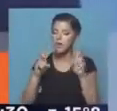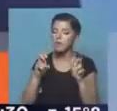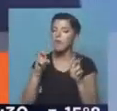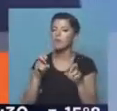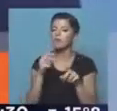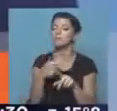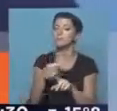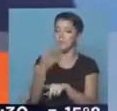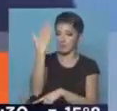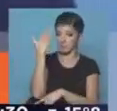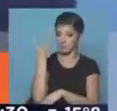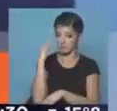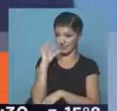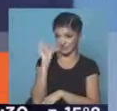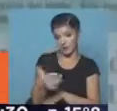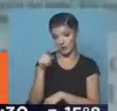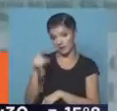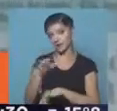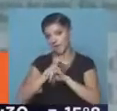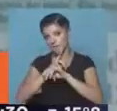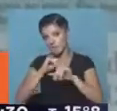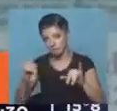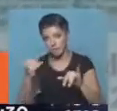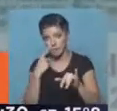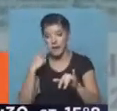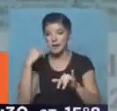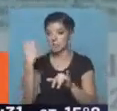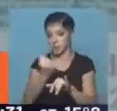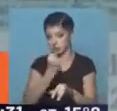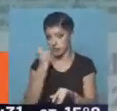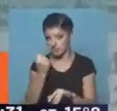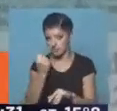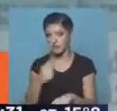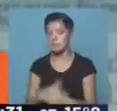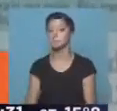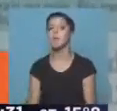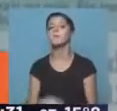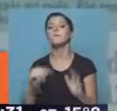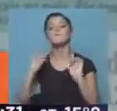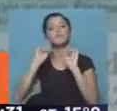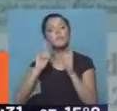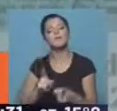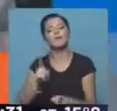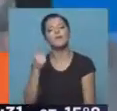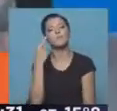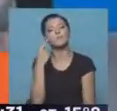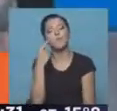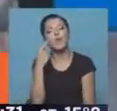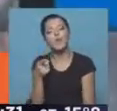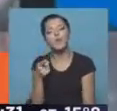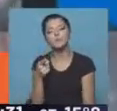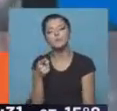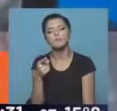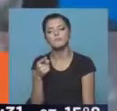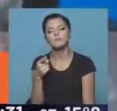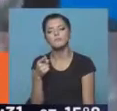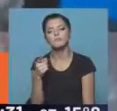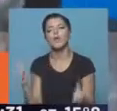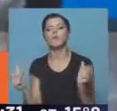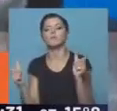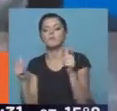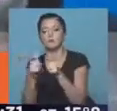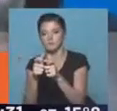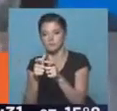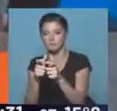que se conoció, además de estas noticias tan relevantes y tan extraordinarias, la decisión de la Cámara de liberar